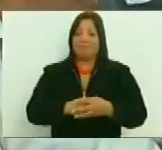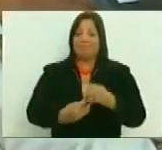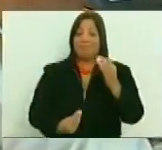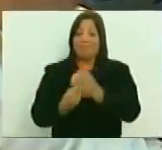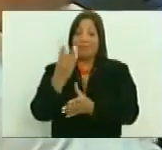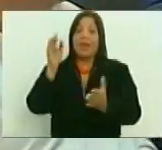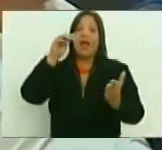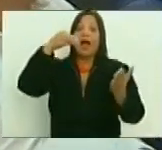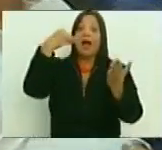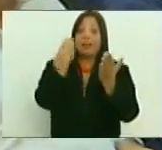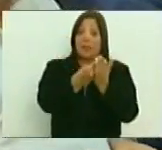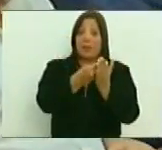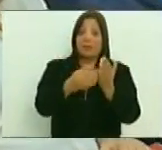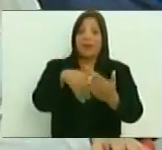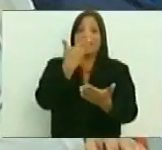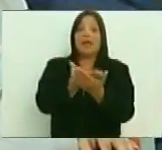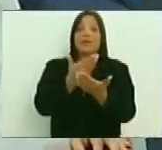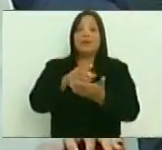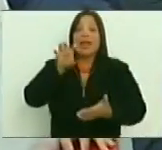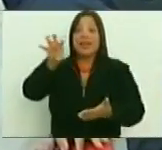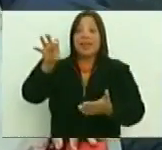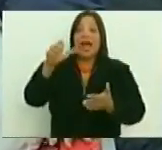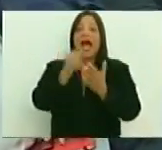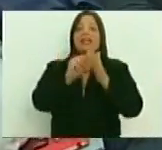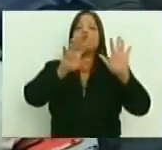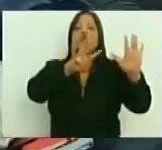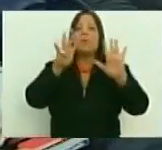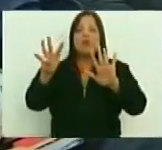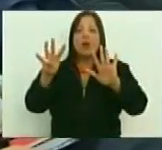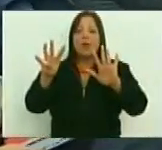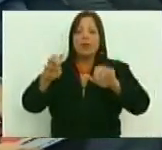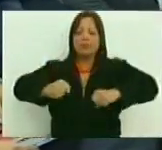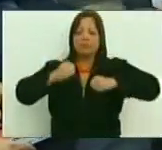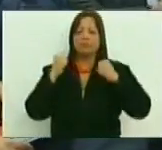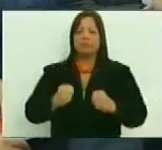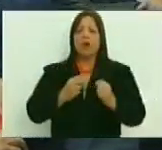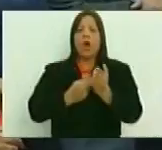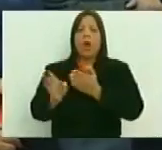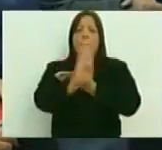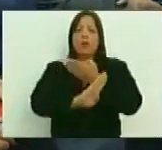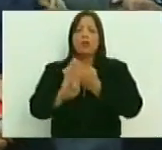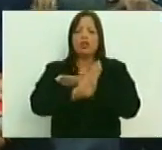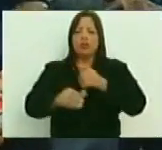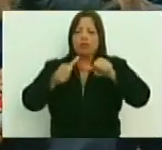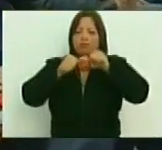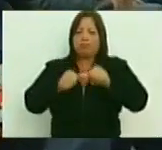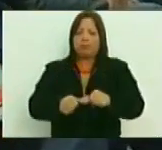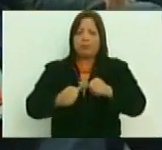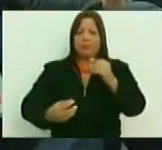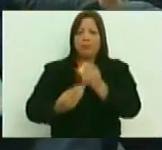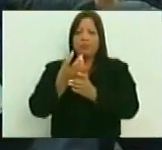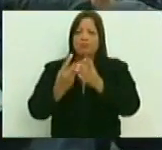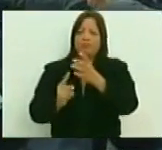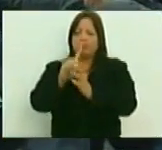Establece que el Estado, en el artículo 99, que garantizará la protección, preservación,